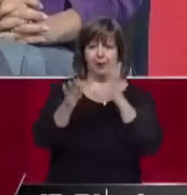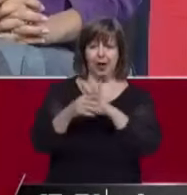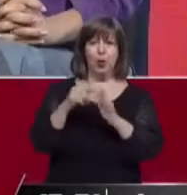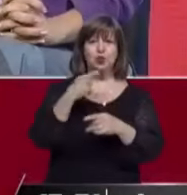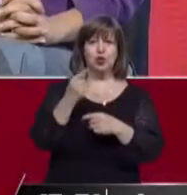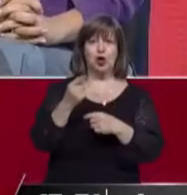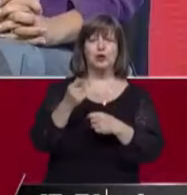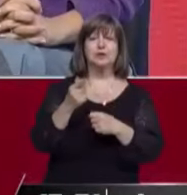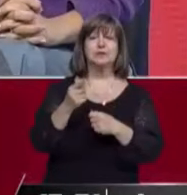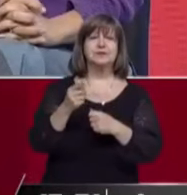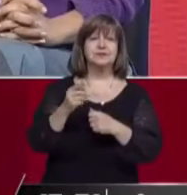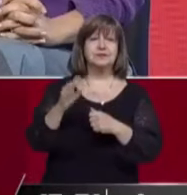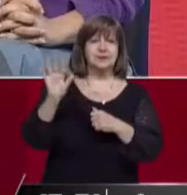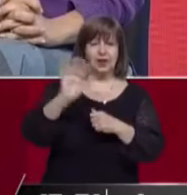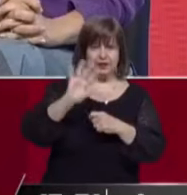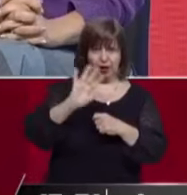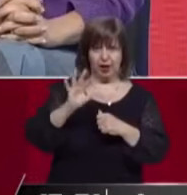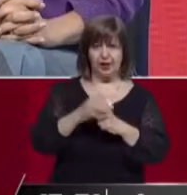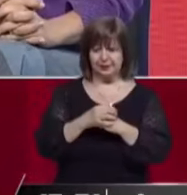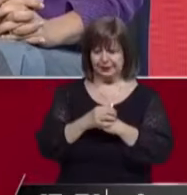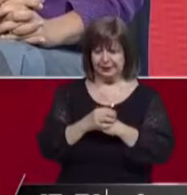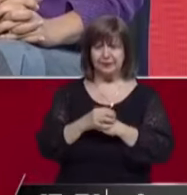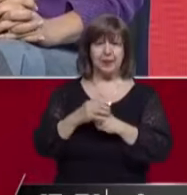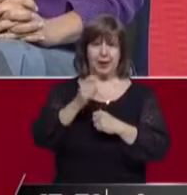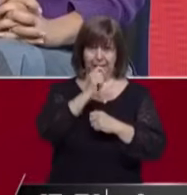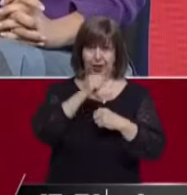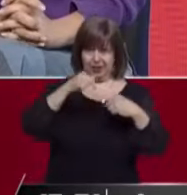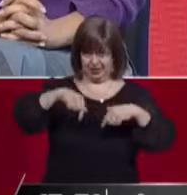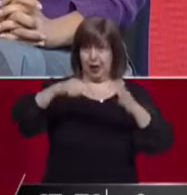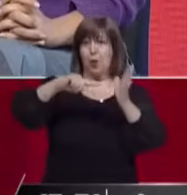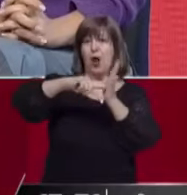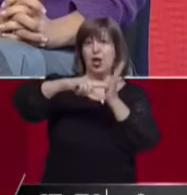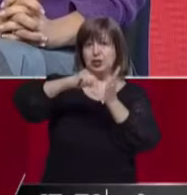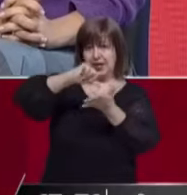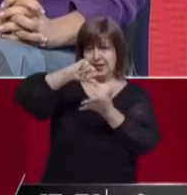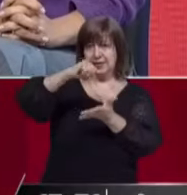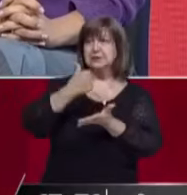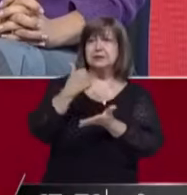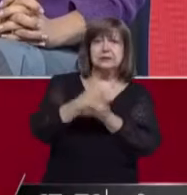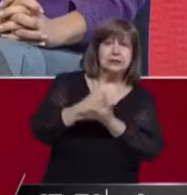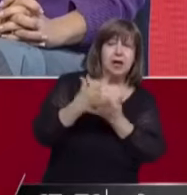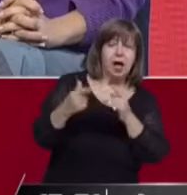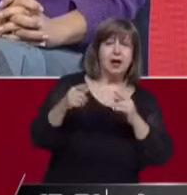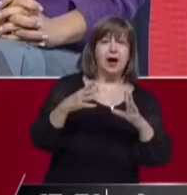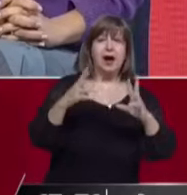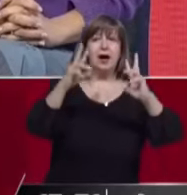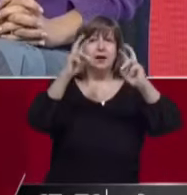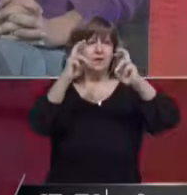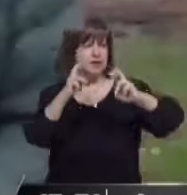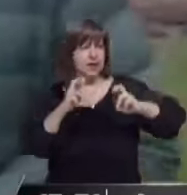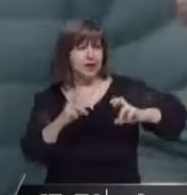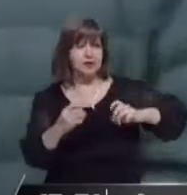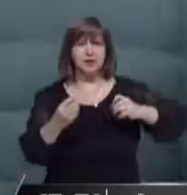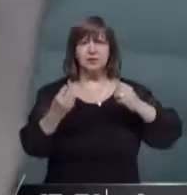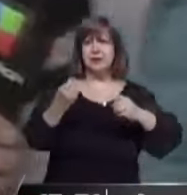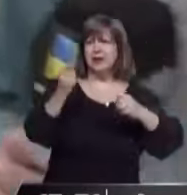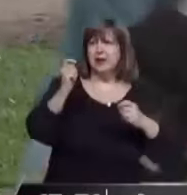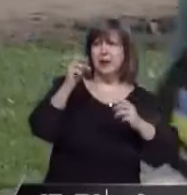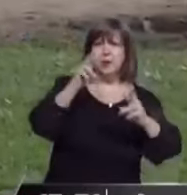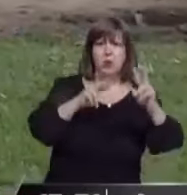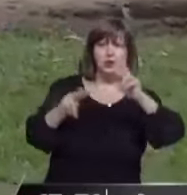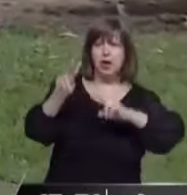Hola cómo están aquí Bueno todavía con los trabajos de peritaje y de búsqueda